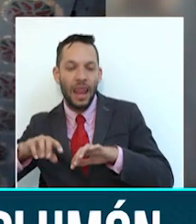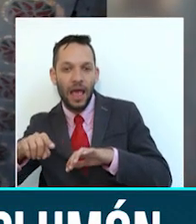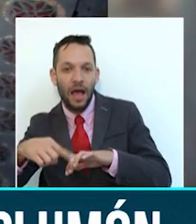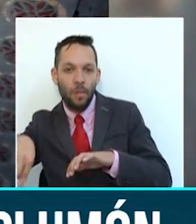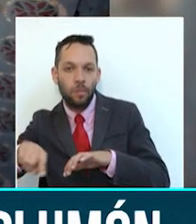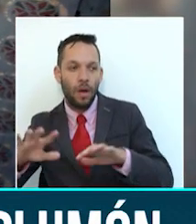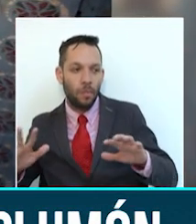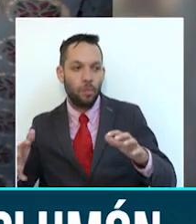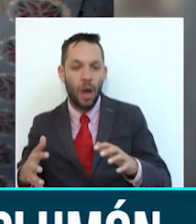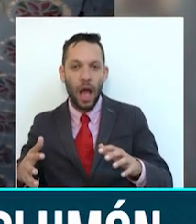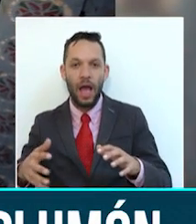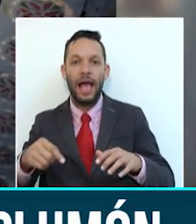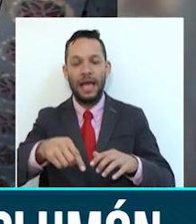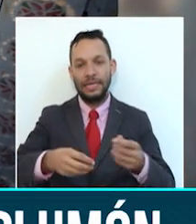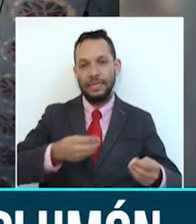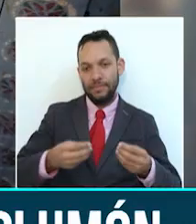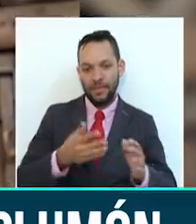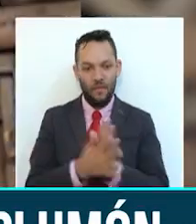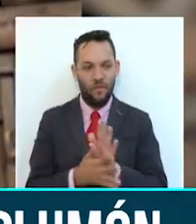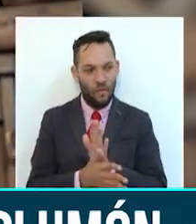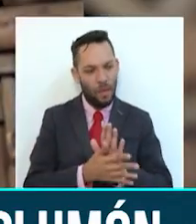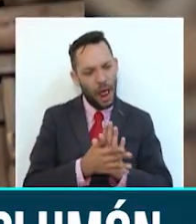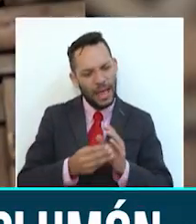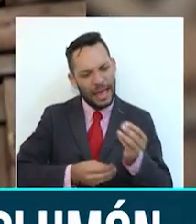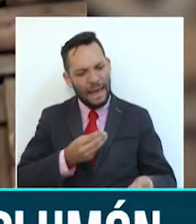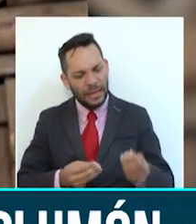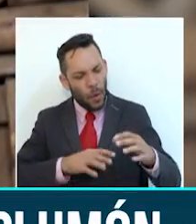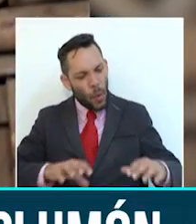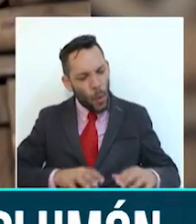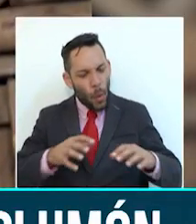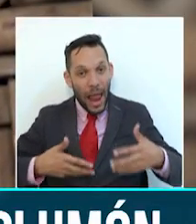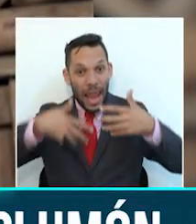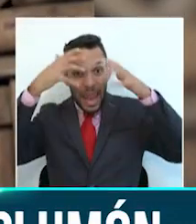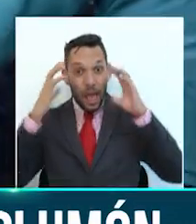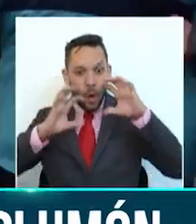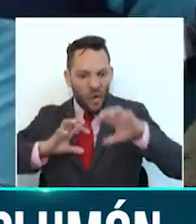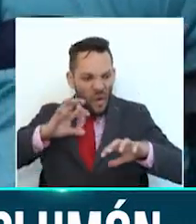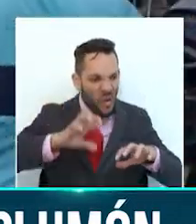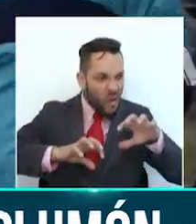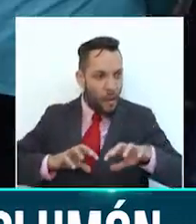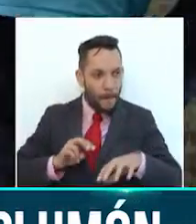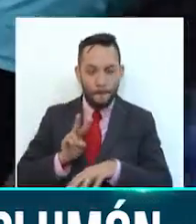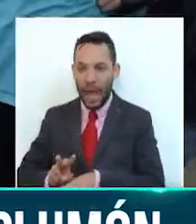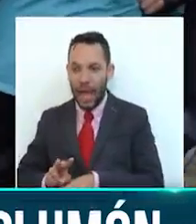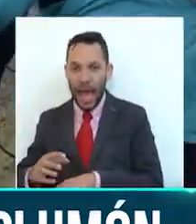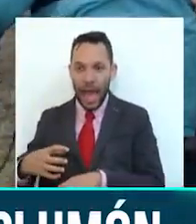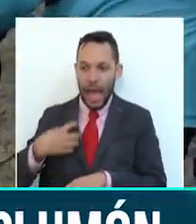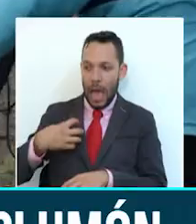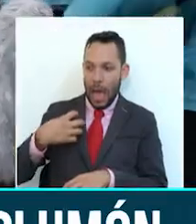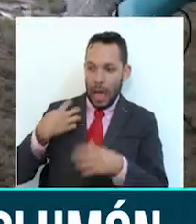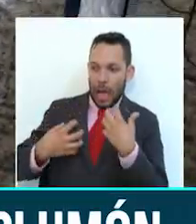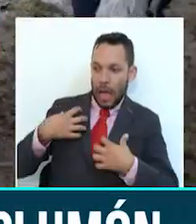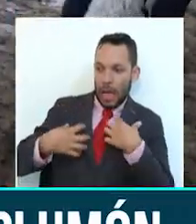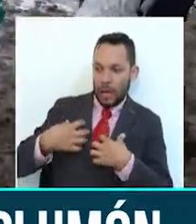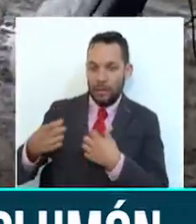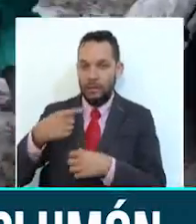en la mitad de la cancha. De eso se trata. Todo lo que puede pasar, imagínate, a partir de una situación de esas. Todos los actores son